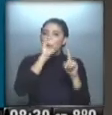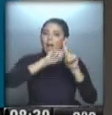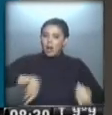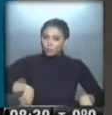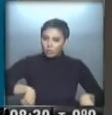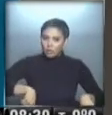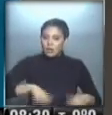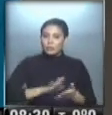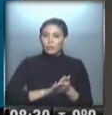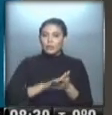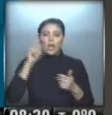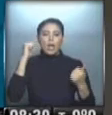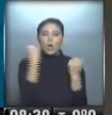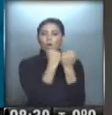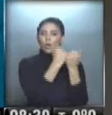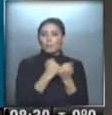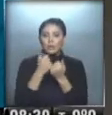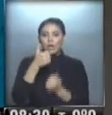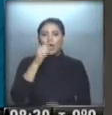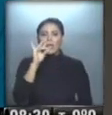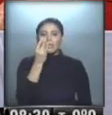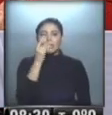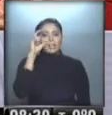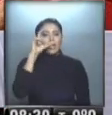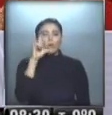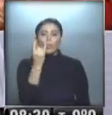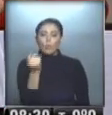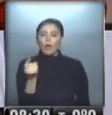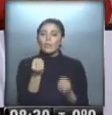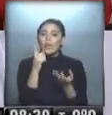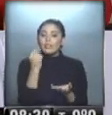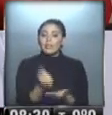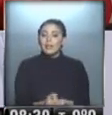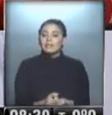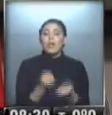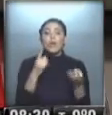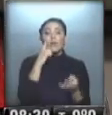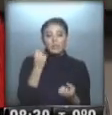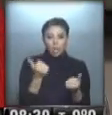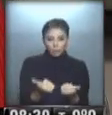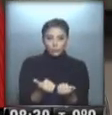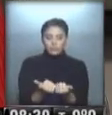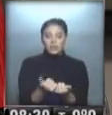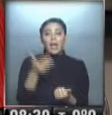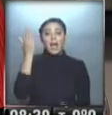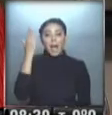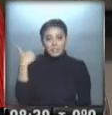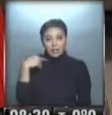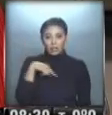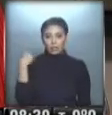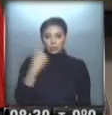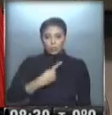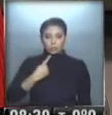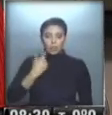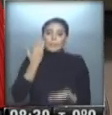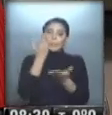hecho dentro de los convenios que realizó adecua pimpi contanos buen día hola cómo están hoy en día efectivamente ayer presentamos